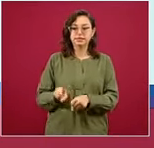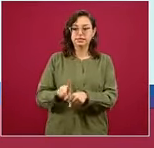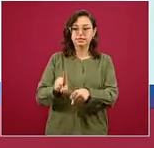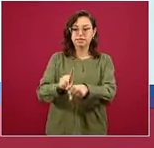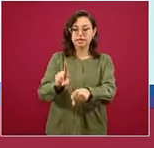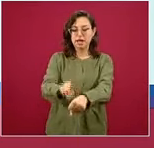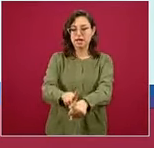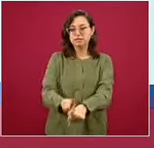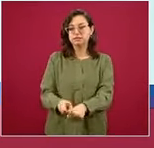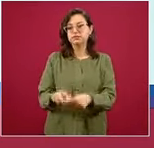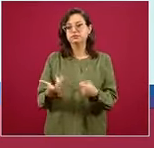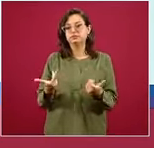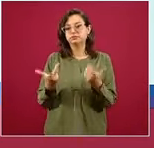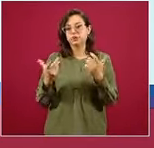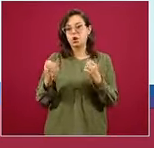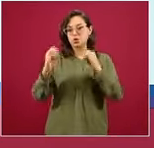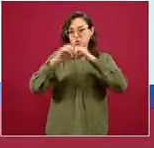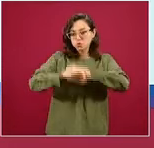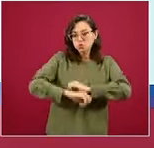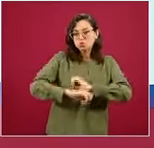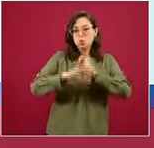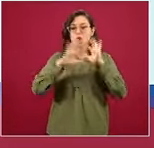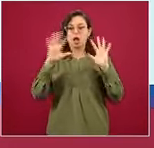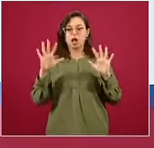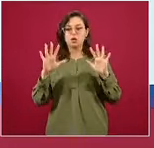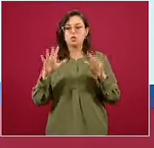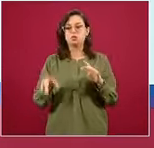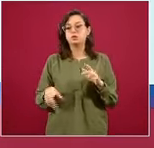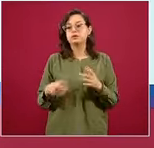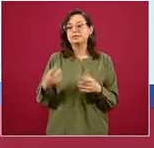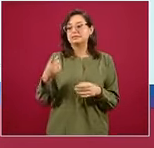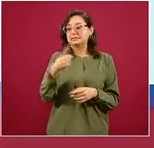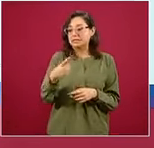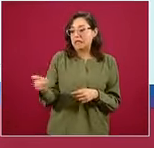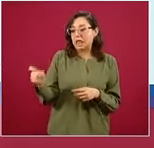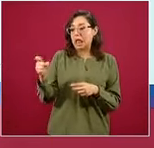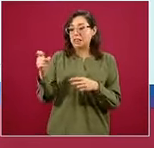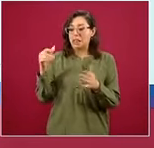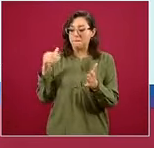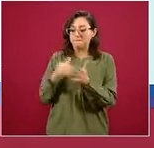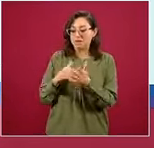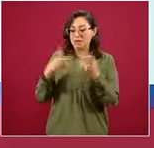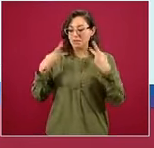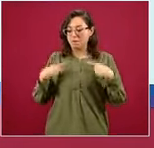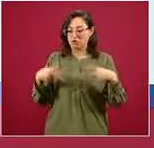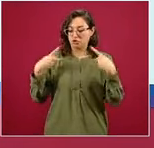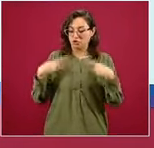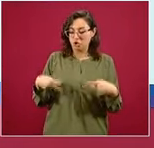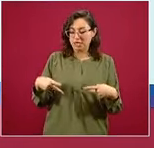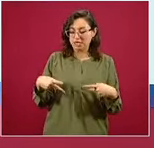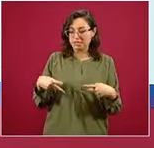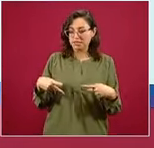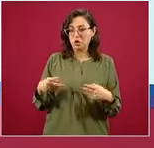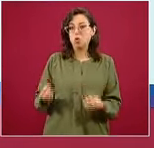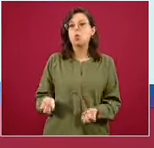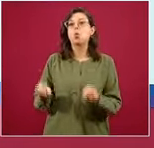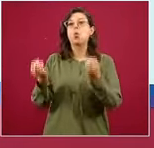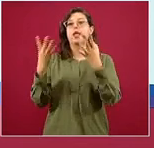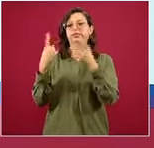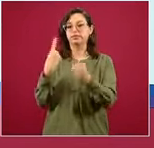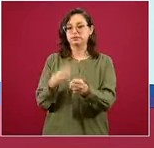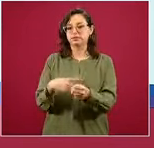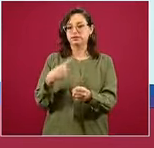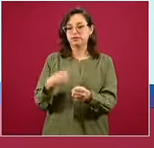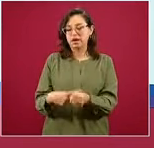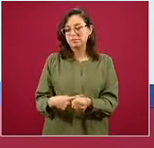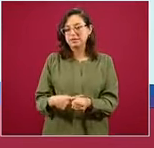mapa de calor, que es la incidencia por 100,000 personas por municipio. Y aquí está el municipio de